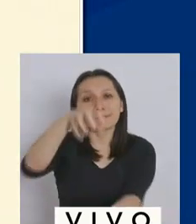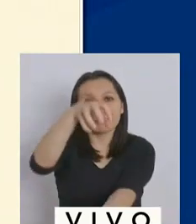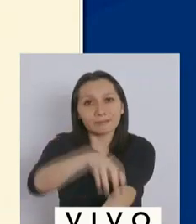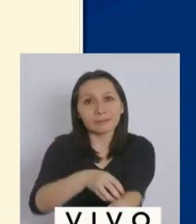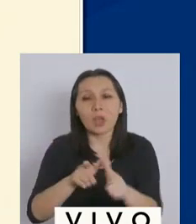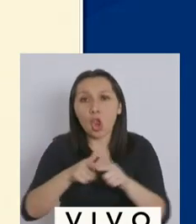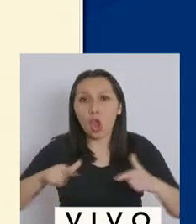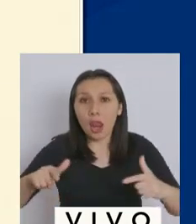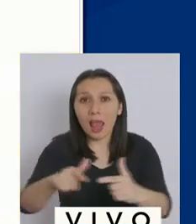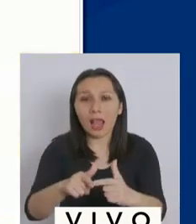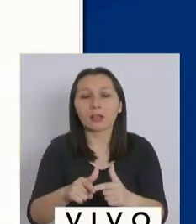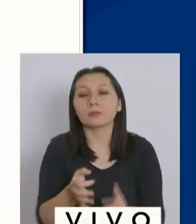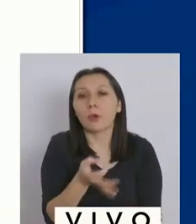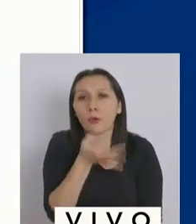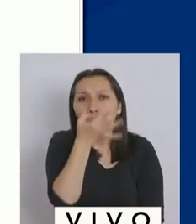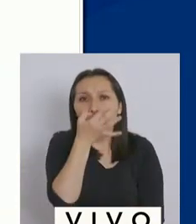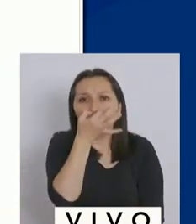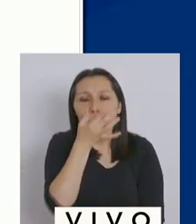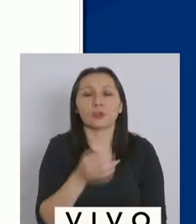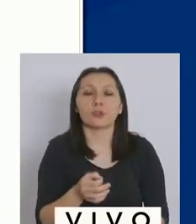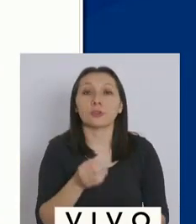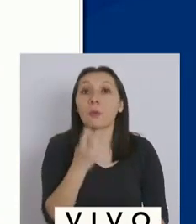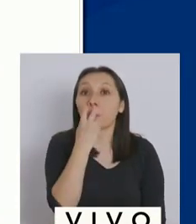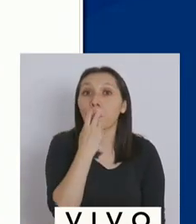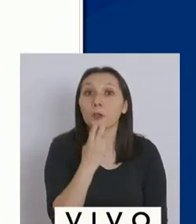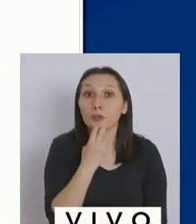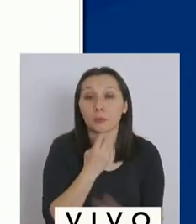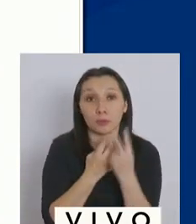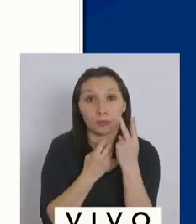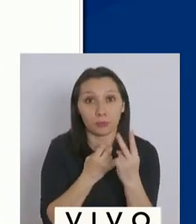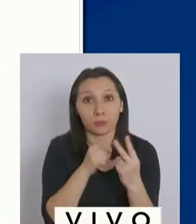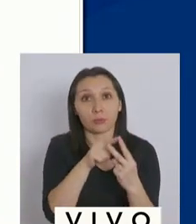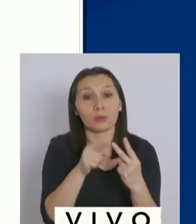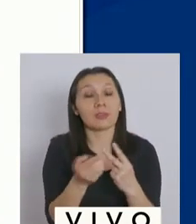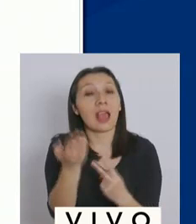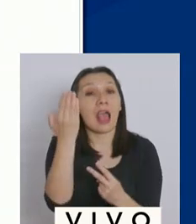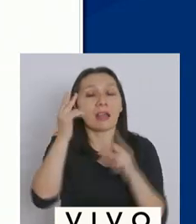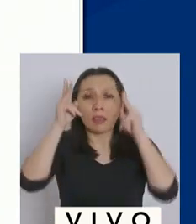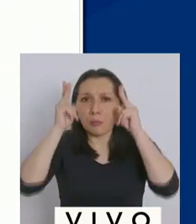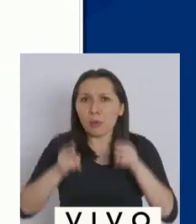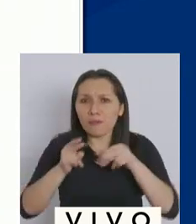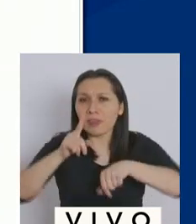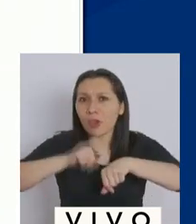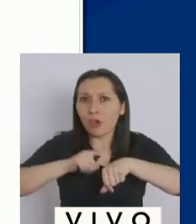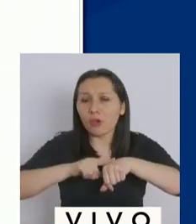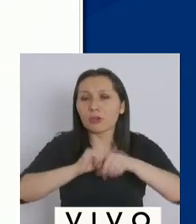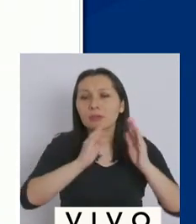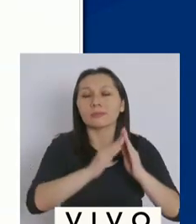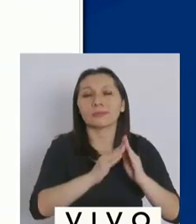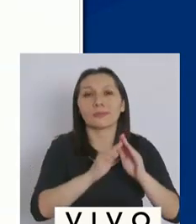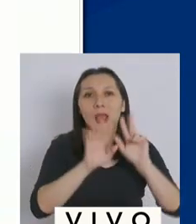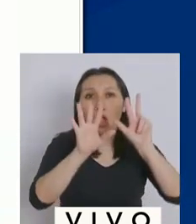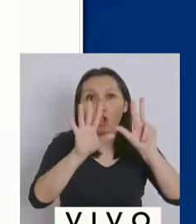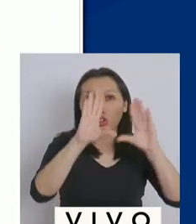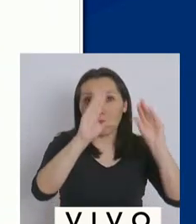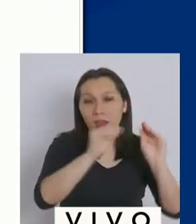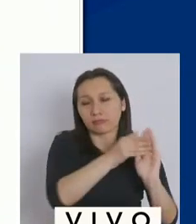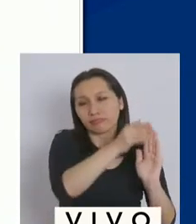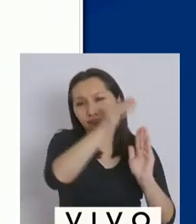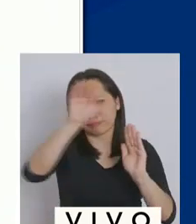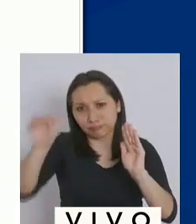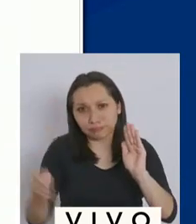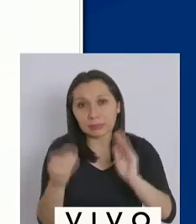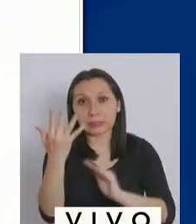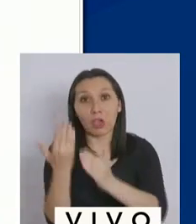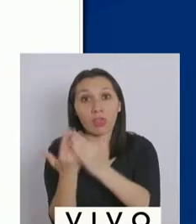la comuna de Osorno y de Puerto Montt, que estaban con un toque de queda desde las 20 horas hasta las 5 de la